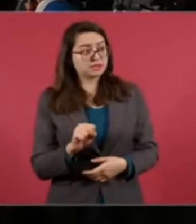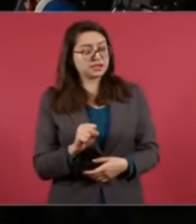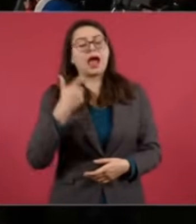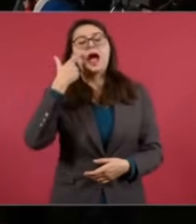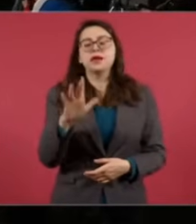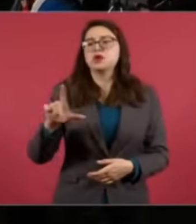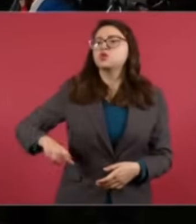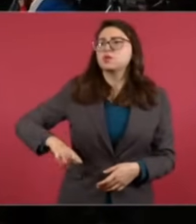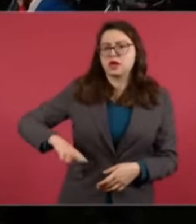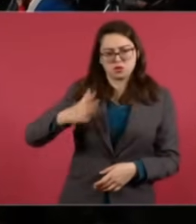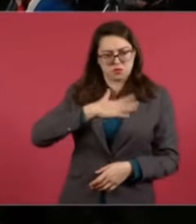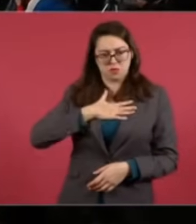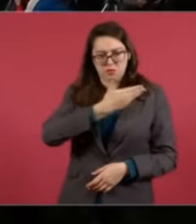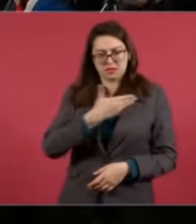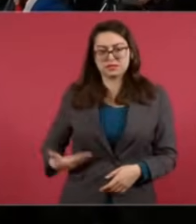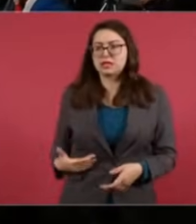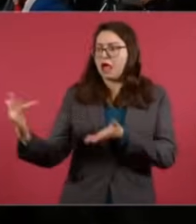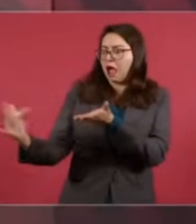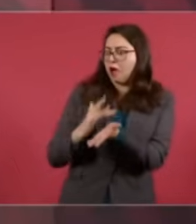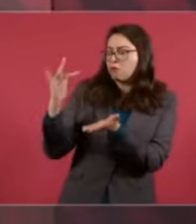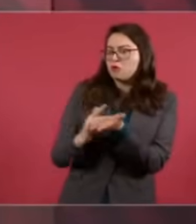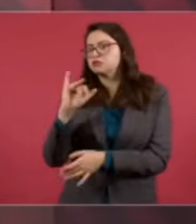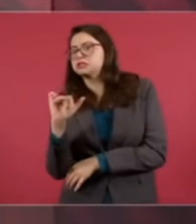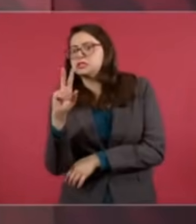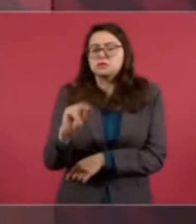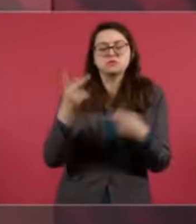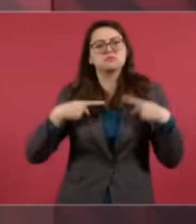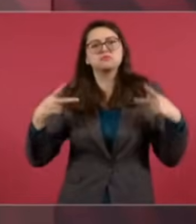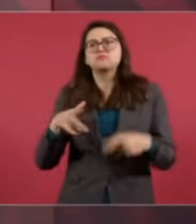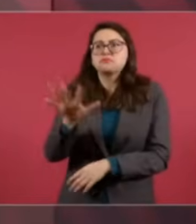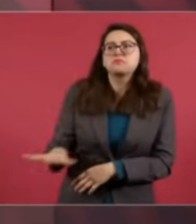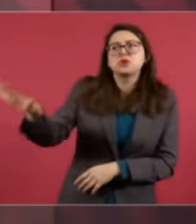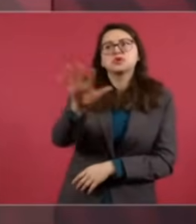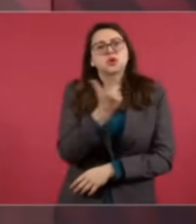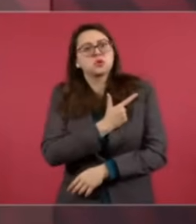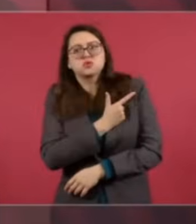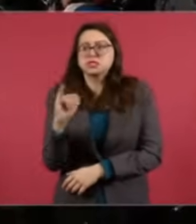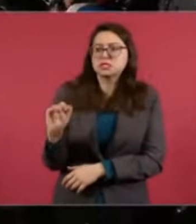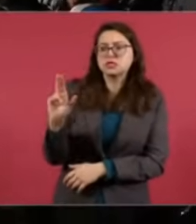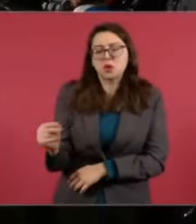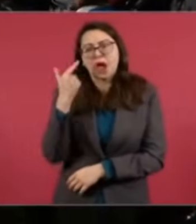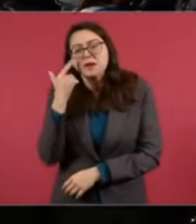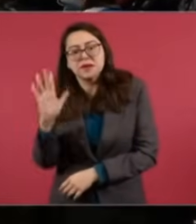cómo estamos, porque yo creo que esto es lo que los tiene muy nerviosos